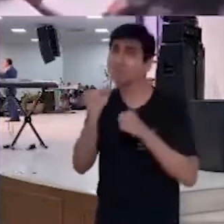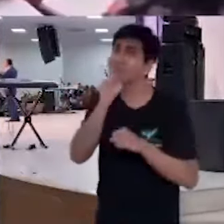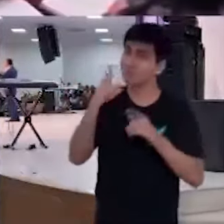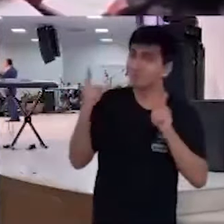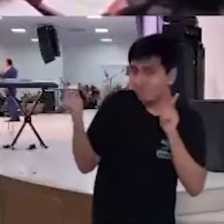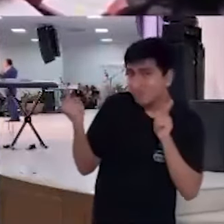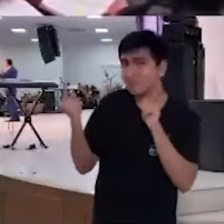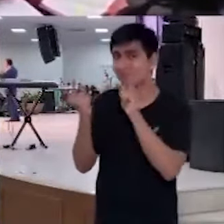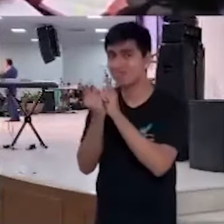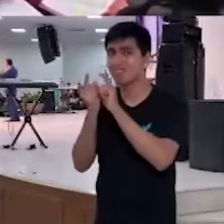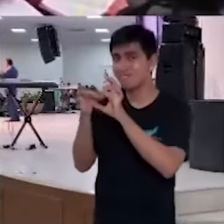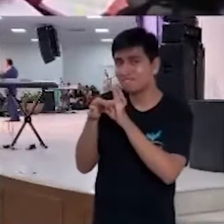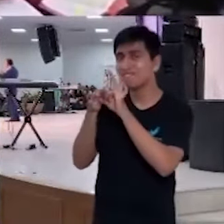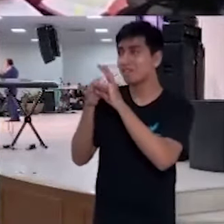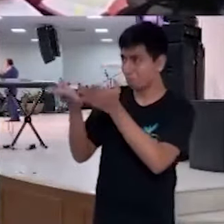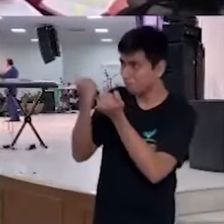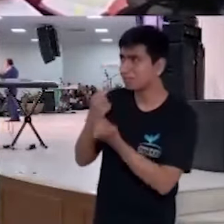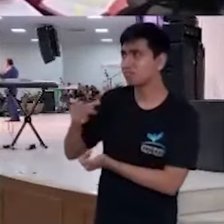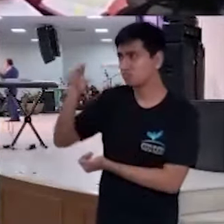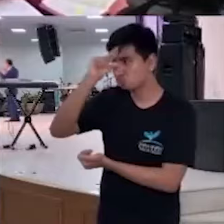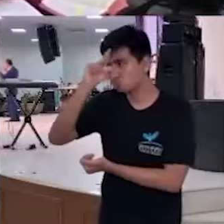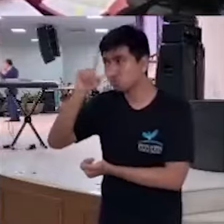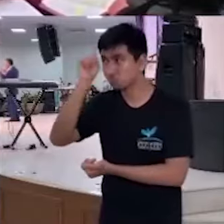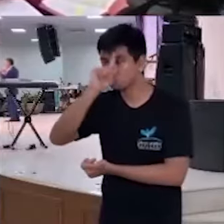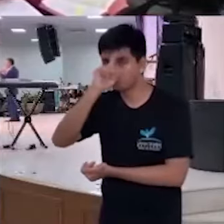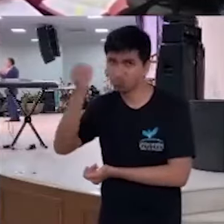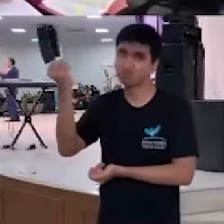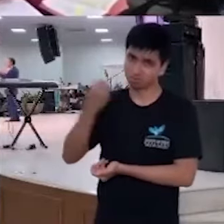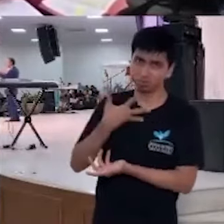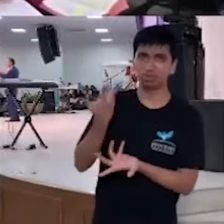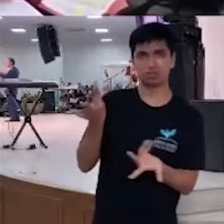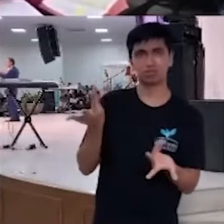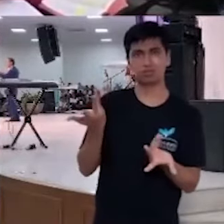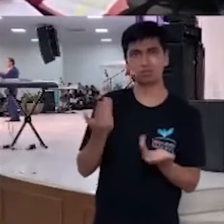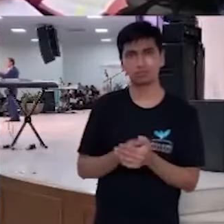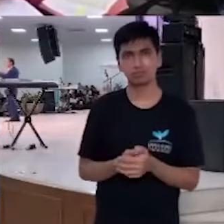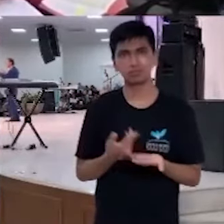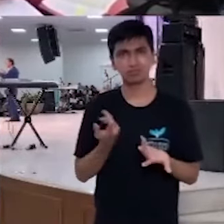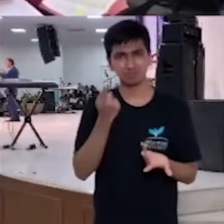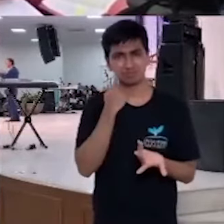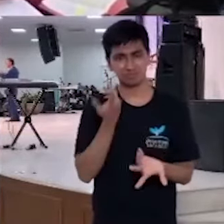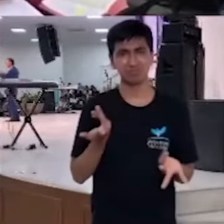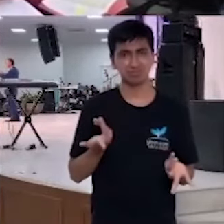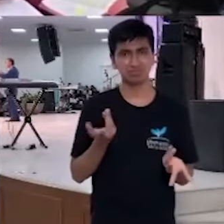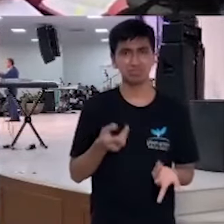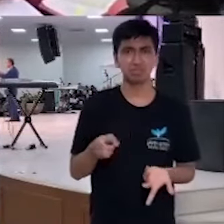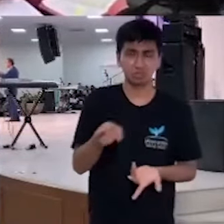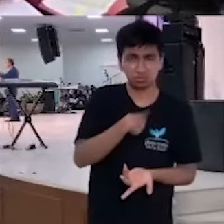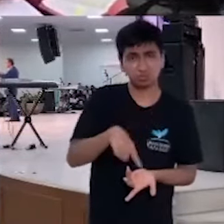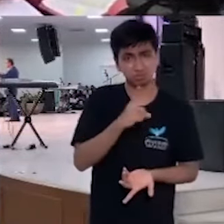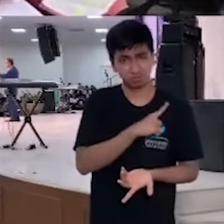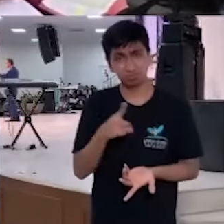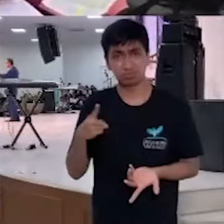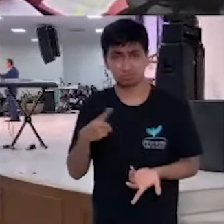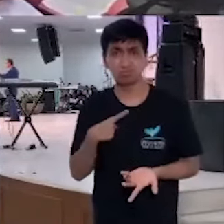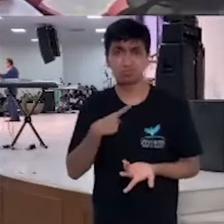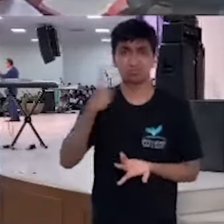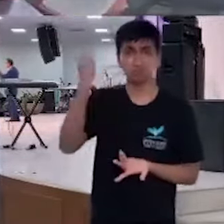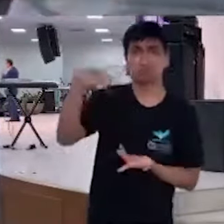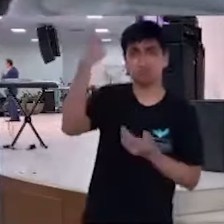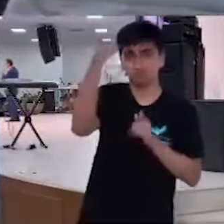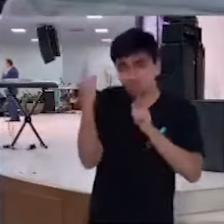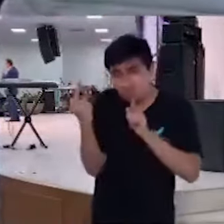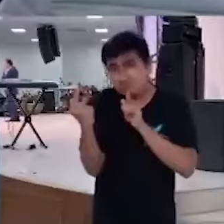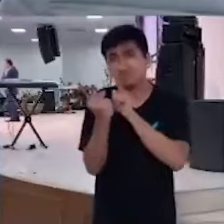seguros en nuestro ministerio? ¿Verdad? Sentirnos tranquilos, ministrar en paz. ¿Amén?